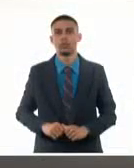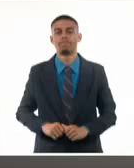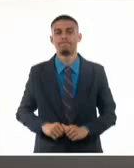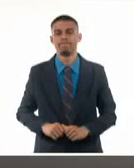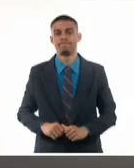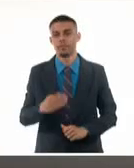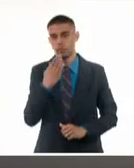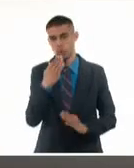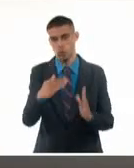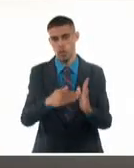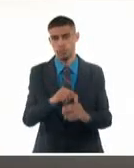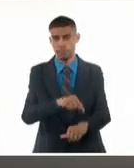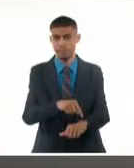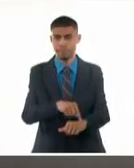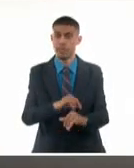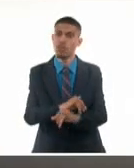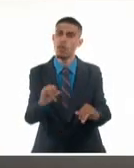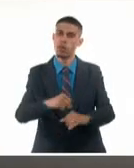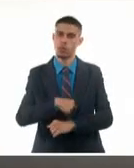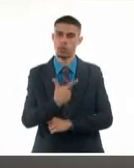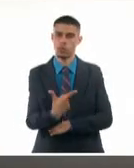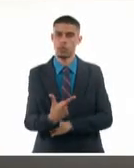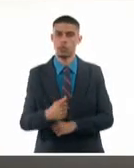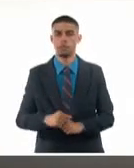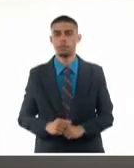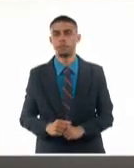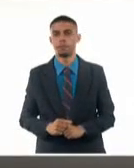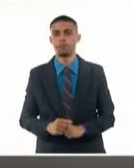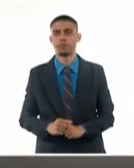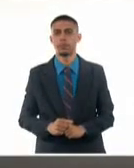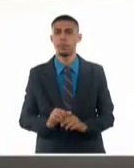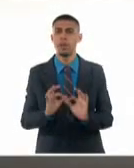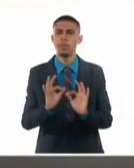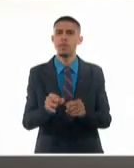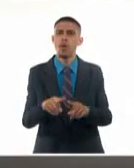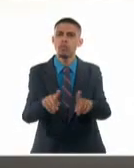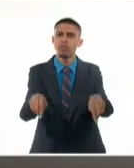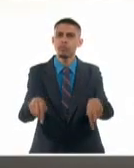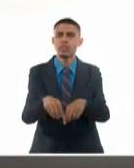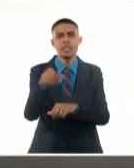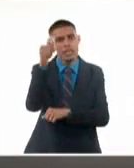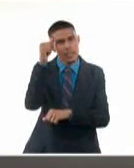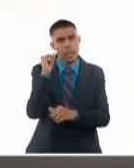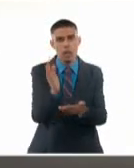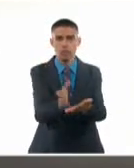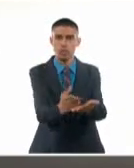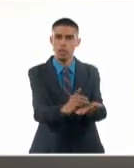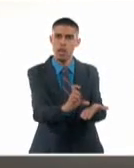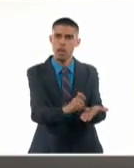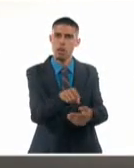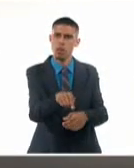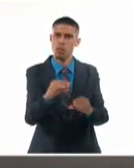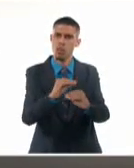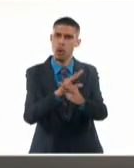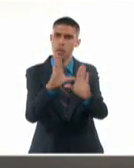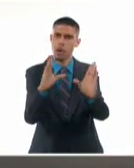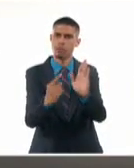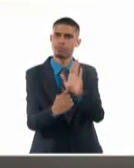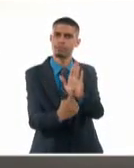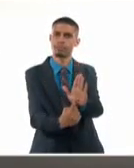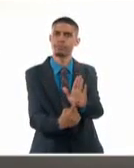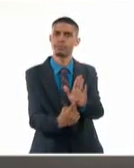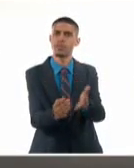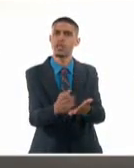Buenas tardes, tiempo para las noticias culturales. En el habitual espacio Sábado del Libro fue presentado esta mañana el texto Más allá